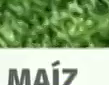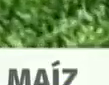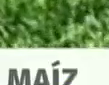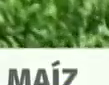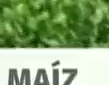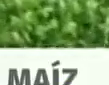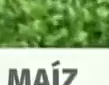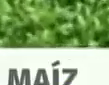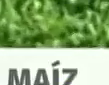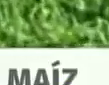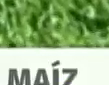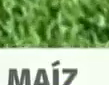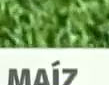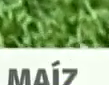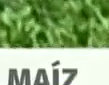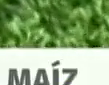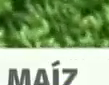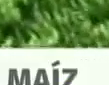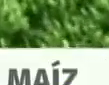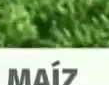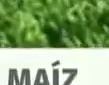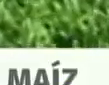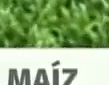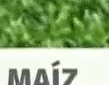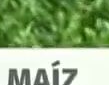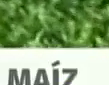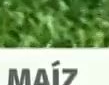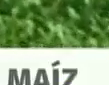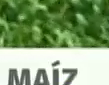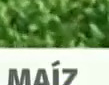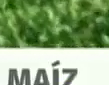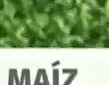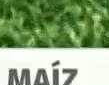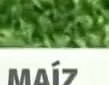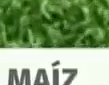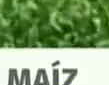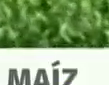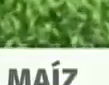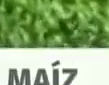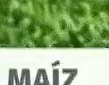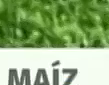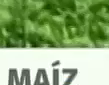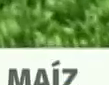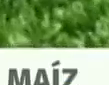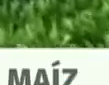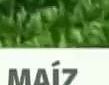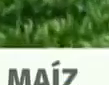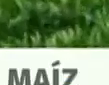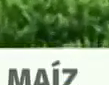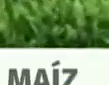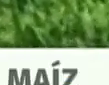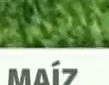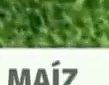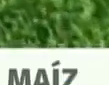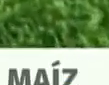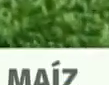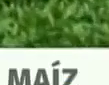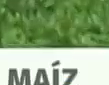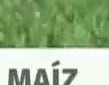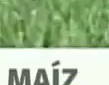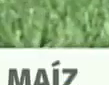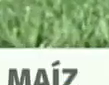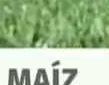sanz jolie yo quien ha venido dando unos detalles de lo que tiene que ver con esta hermosa producción de maíz que en aproximadamente